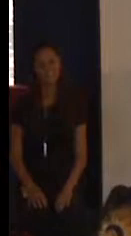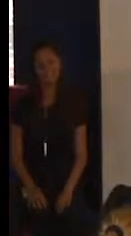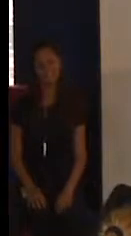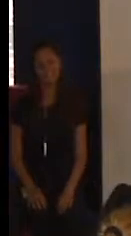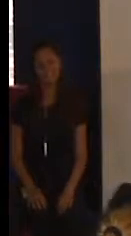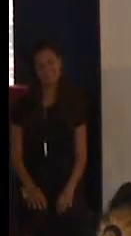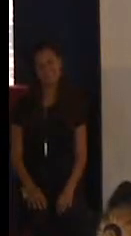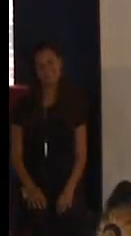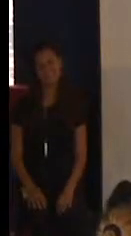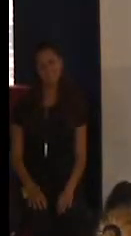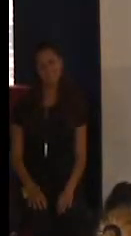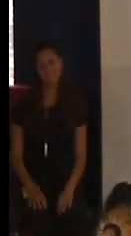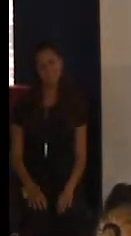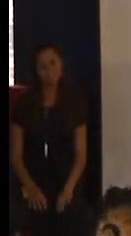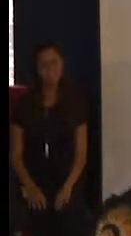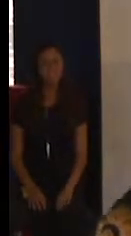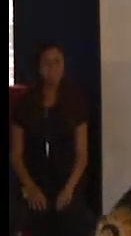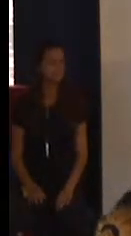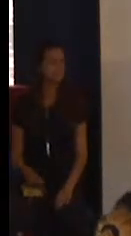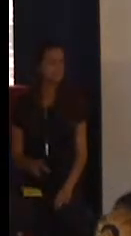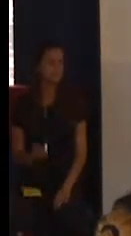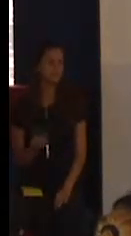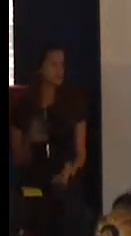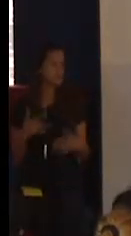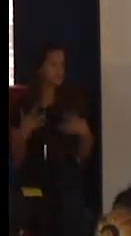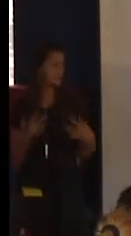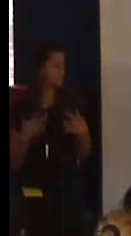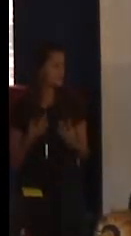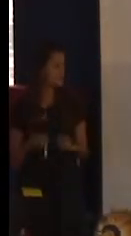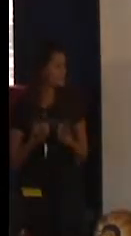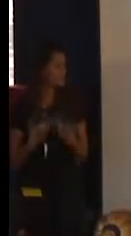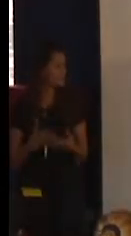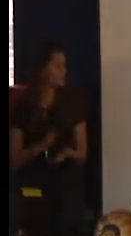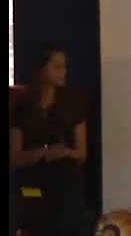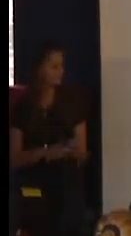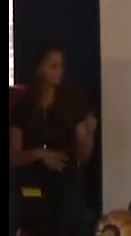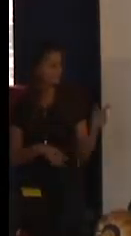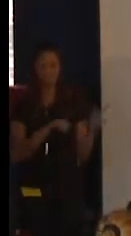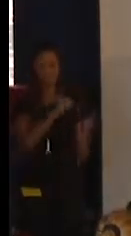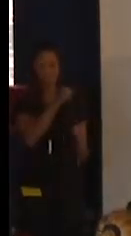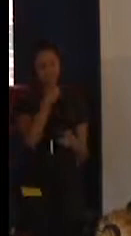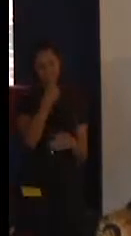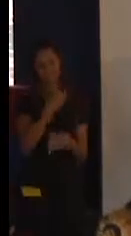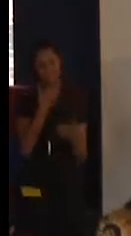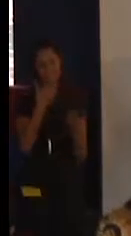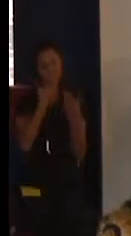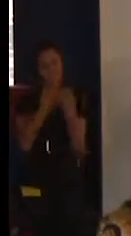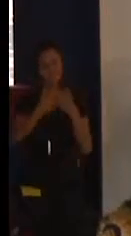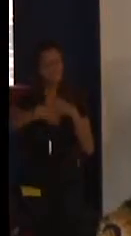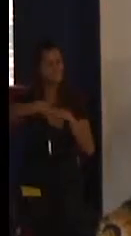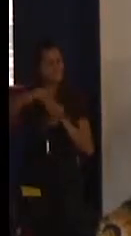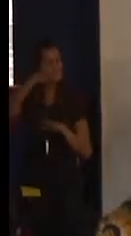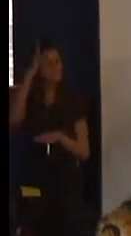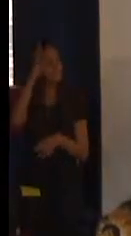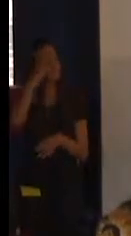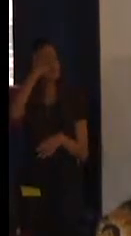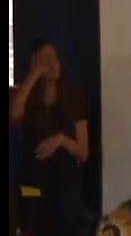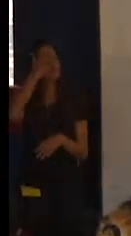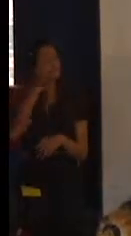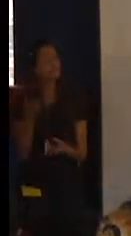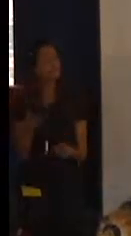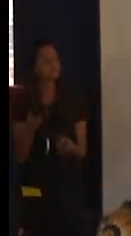Buenas tardes, vengo de San José de Isnos, Huila. Agradezco a mi Dios porque